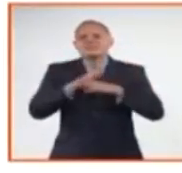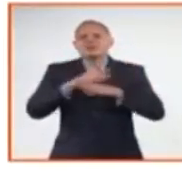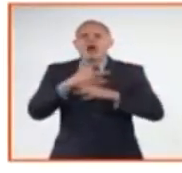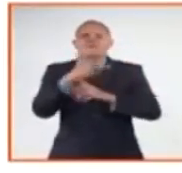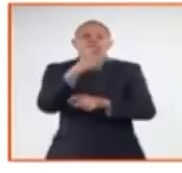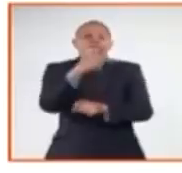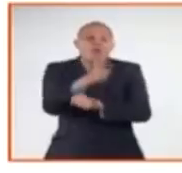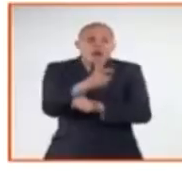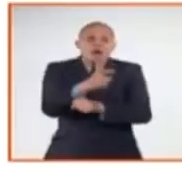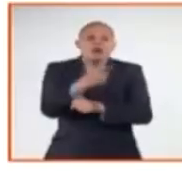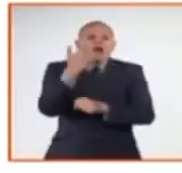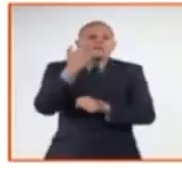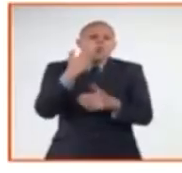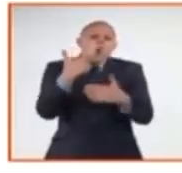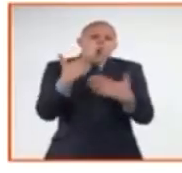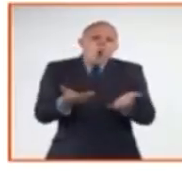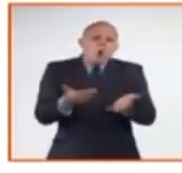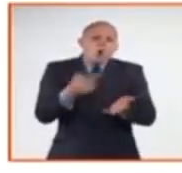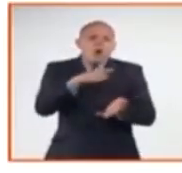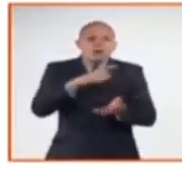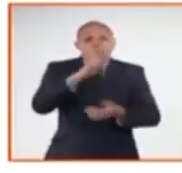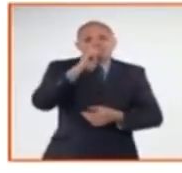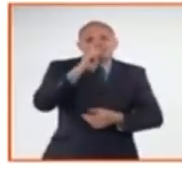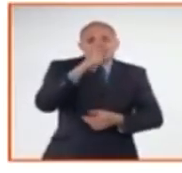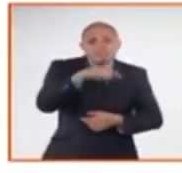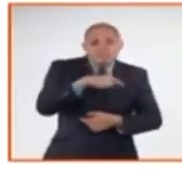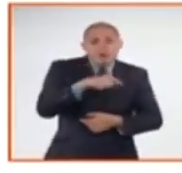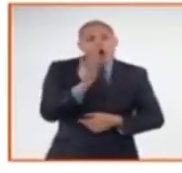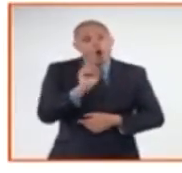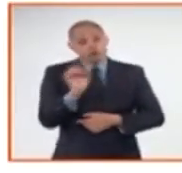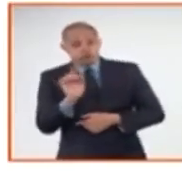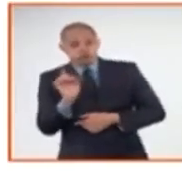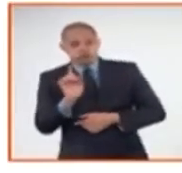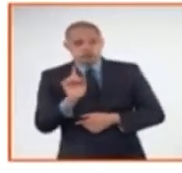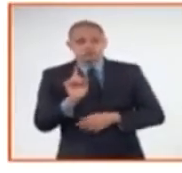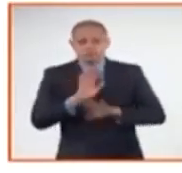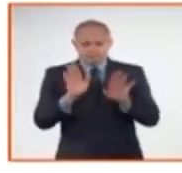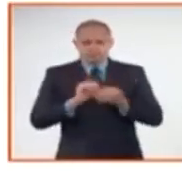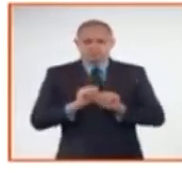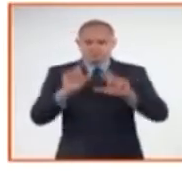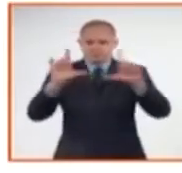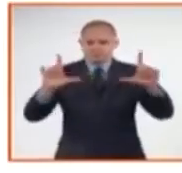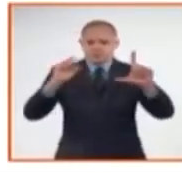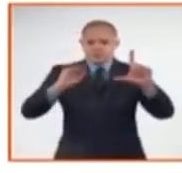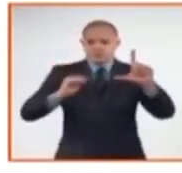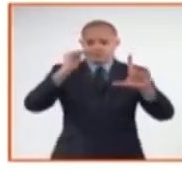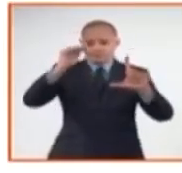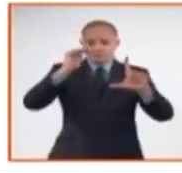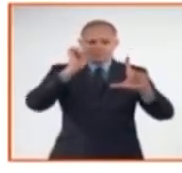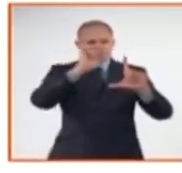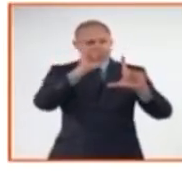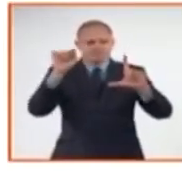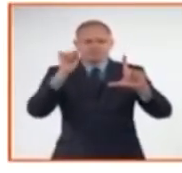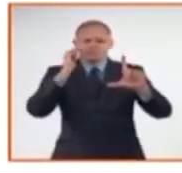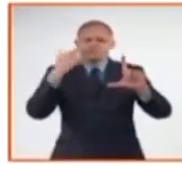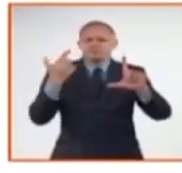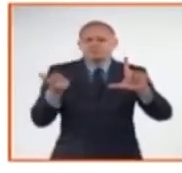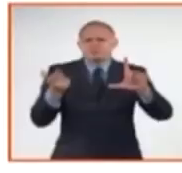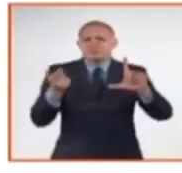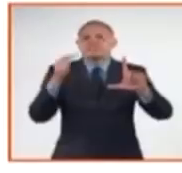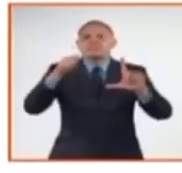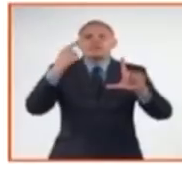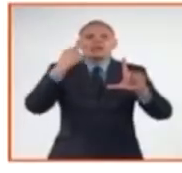vacuna mide la efectividad en el cnar y en la parte superior de la lámina podemos ver como el desarrollo de los estudios clínicos